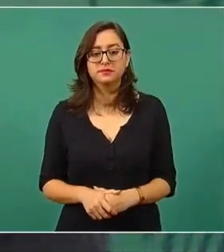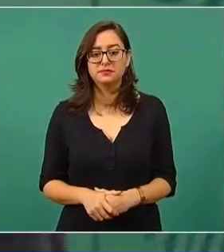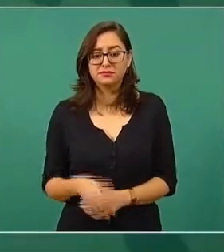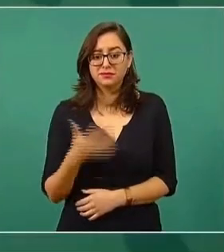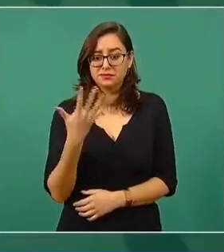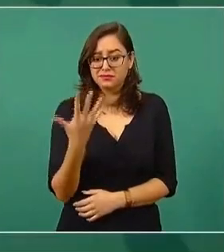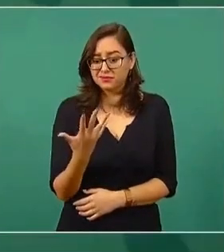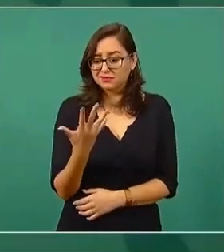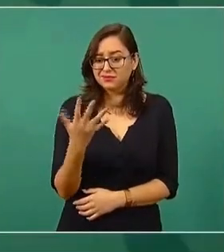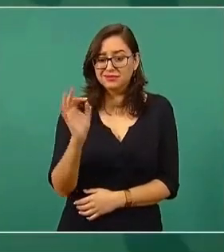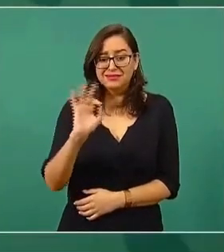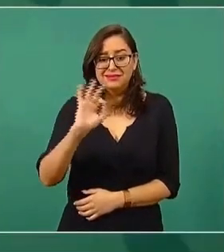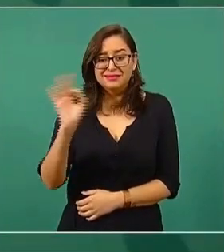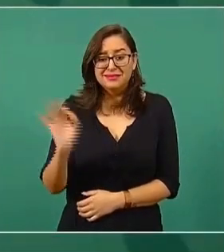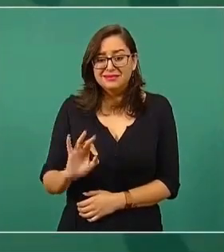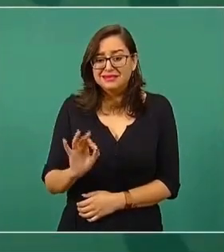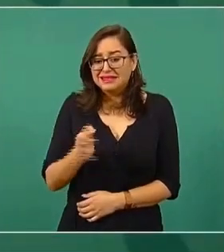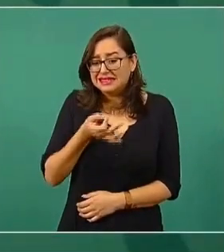5%